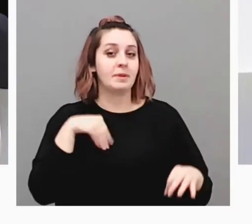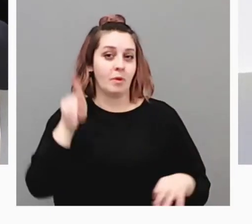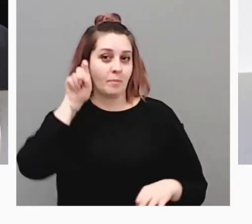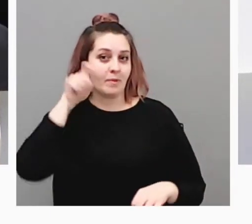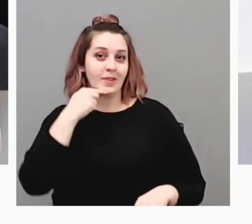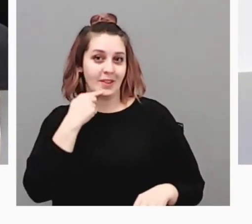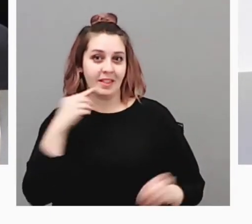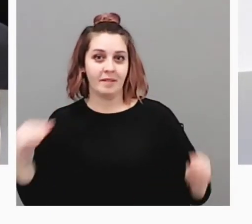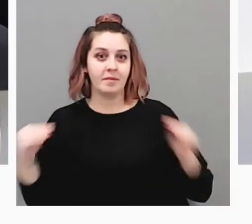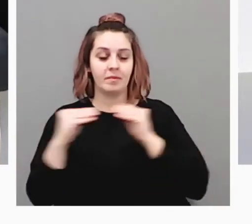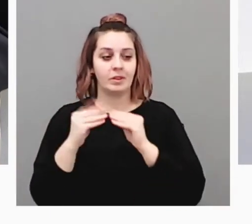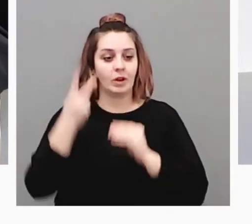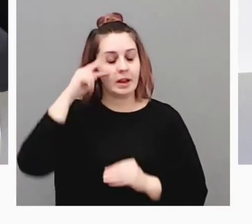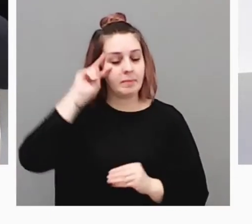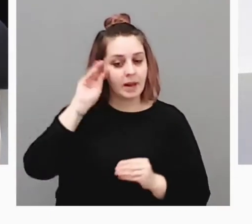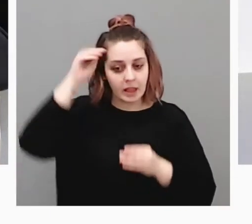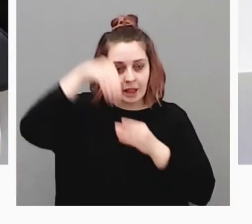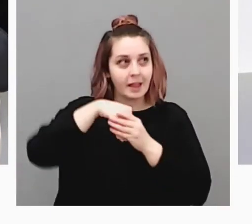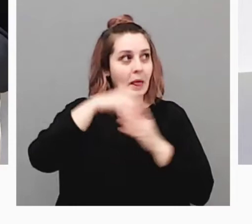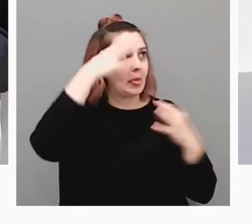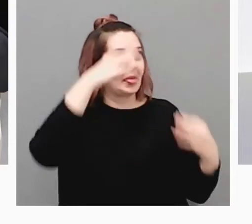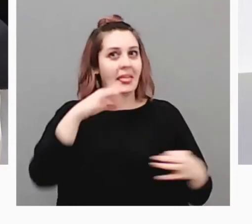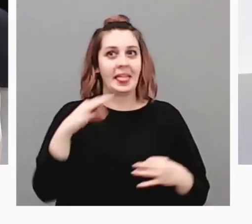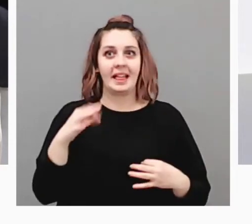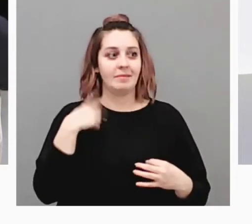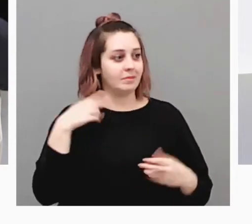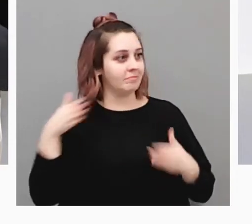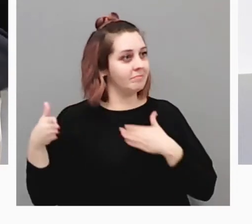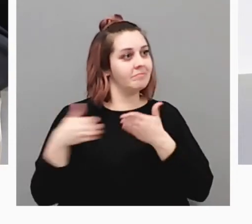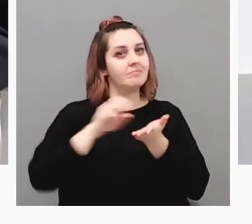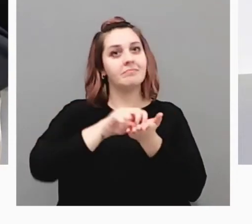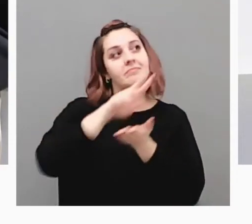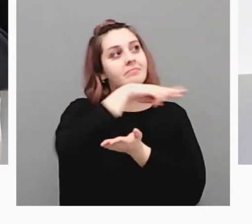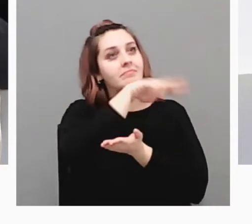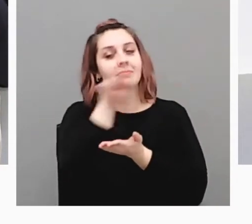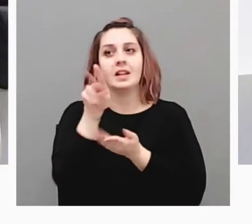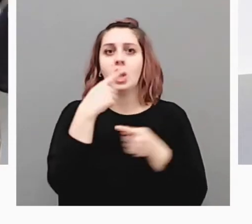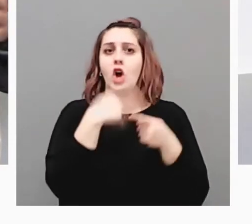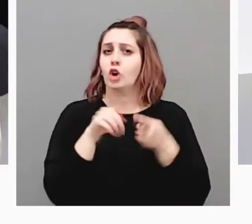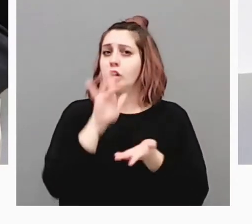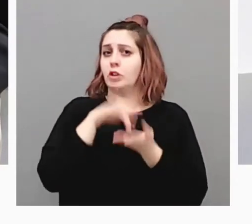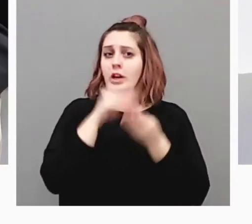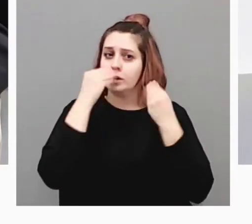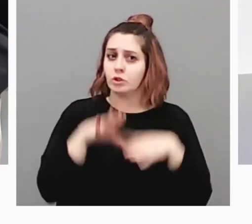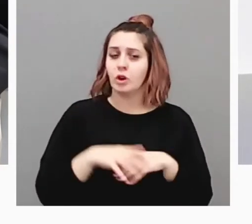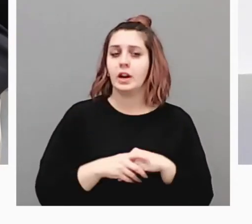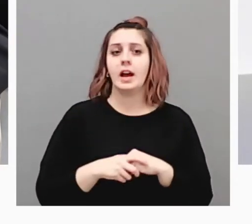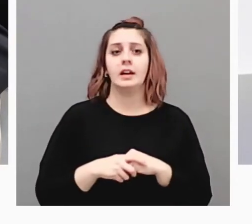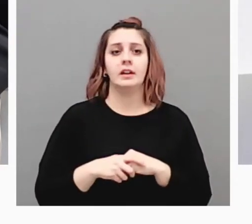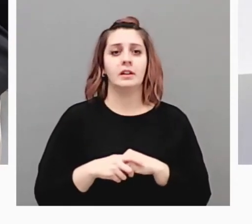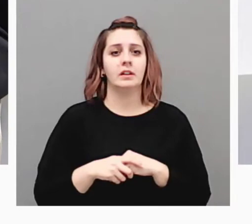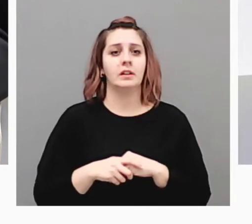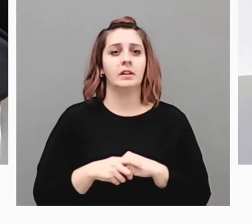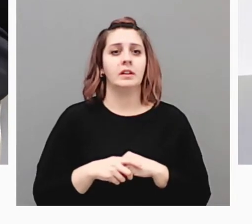Tienes una experiencia inmersiva sin darte cuenta, ¿no? Al pasar por ese recorrido. Y estás tocando lugares muy históricos, estás tocando el muelle de Río Tinto, estás tocando el monumento a